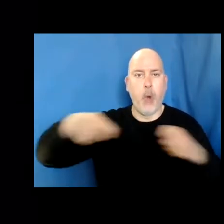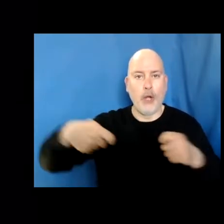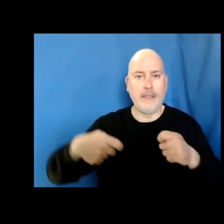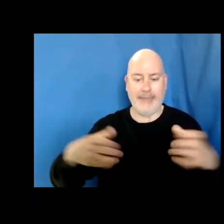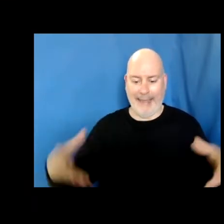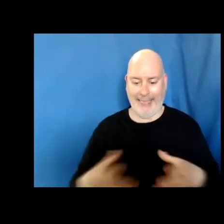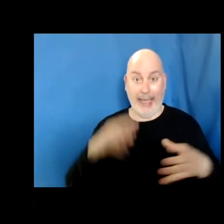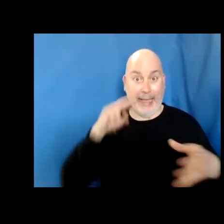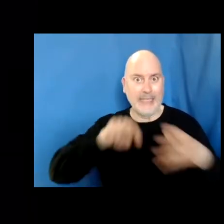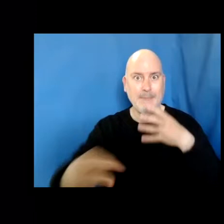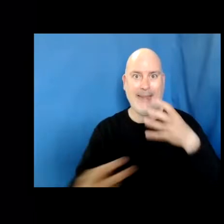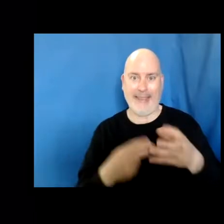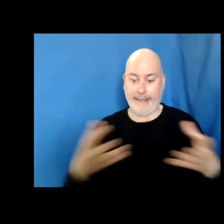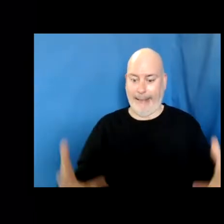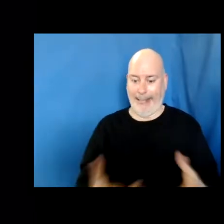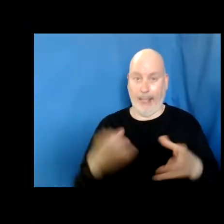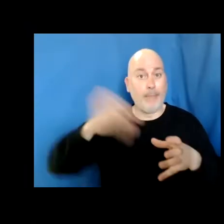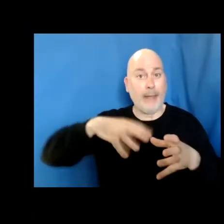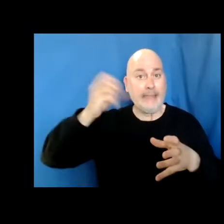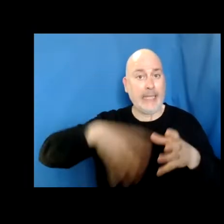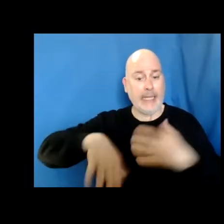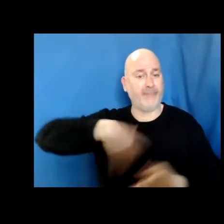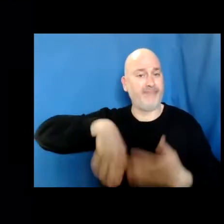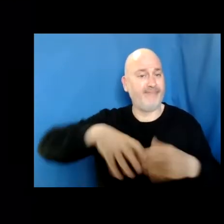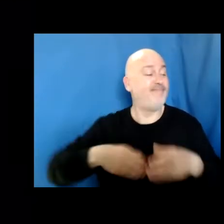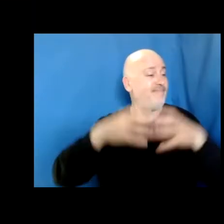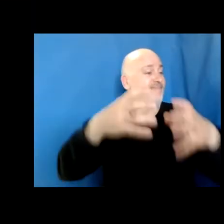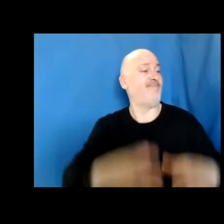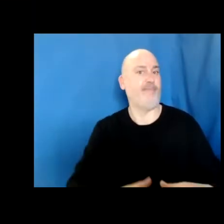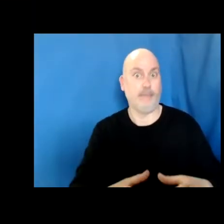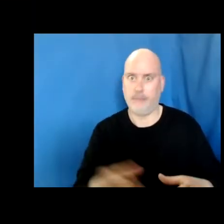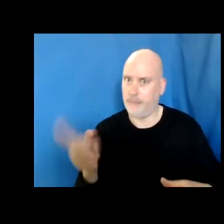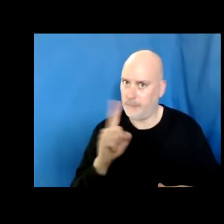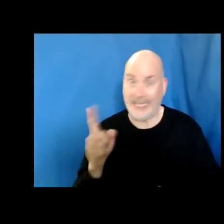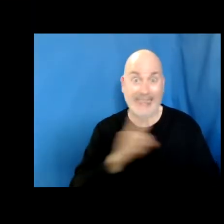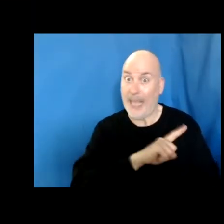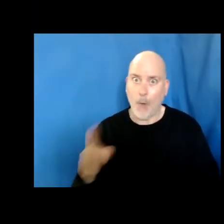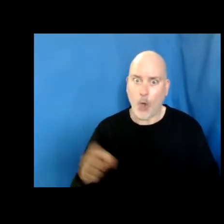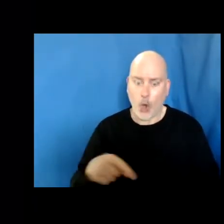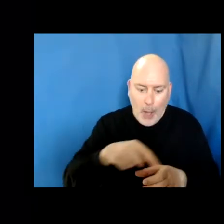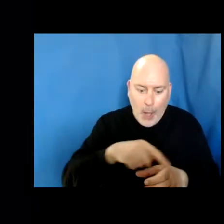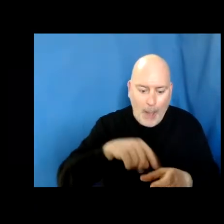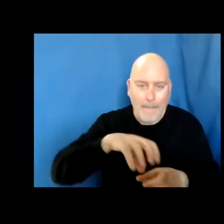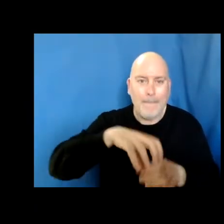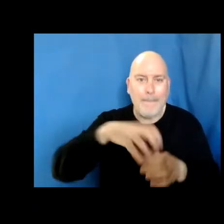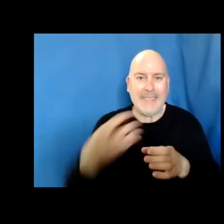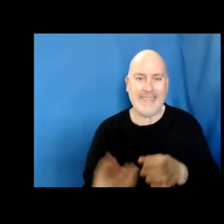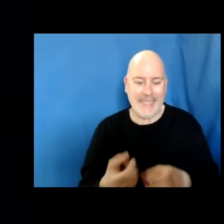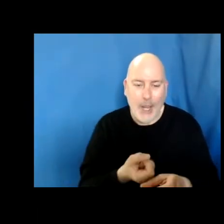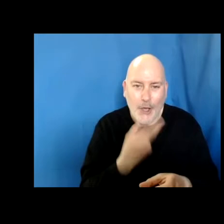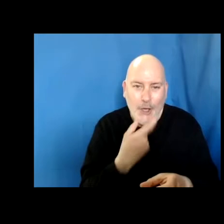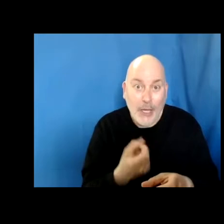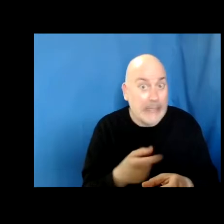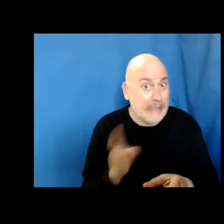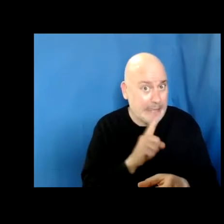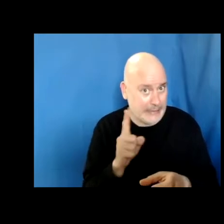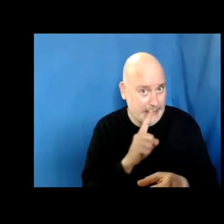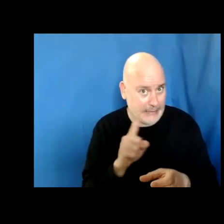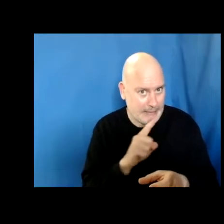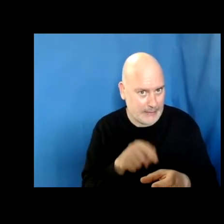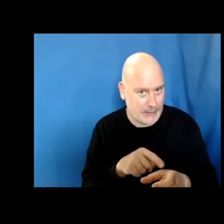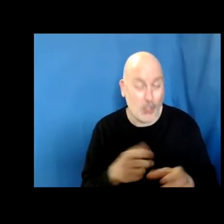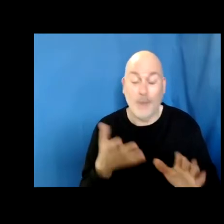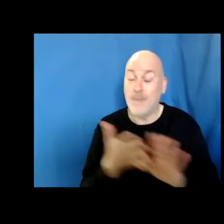bolsas transparentes, y no utilizar pastilleros y los niños van a estar cerca. Recordar que los pastilleros